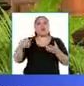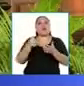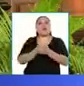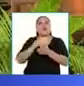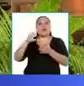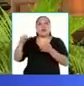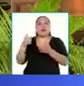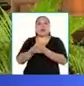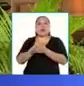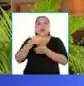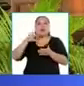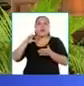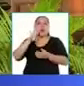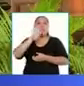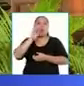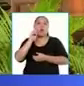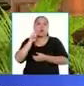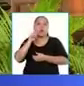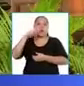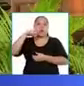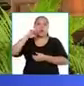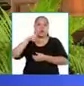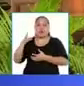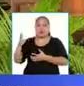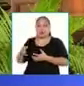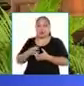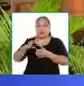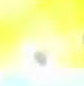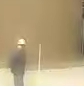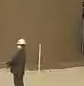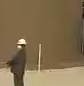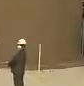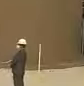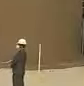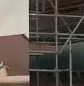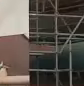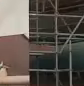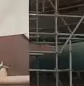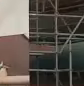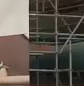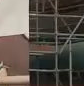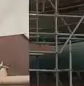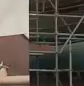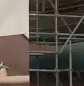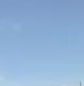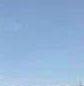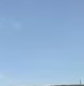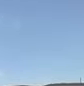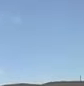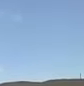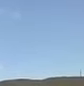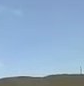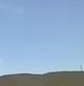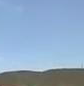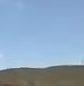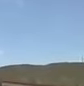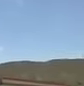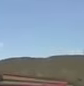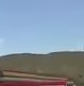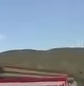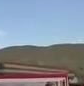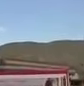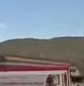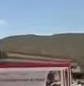Respira Piura, que tiene como meta recolectar 700.000 soles, que harán realidad la adquisición